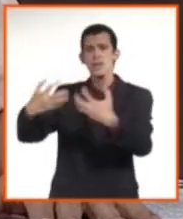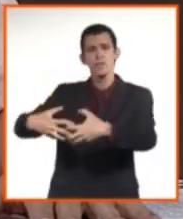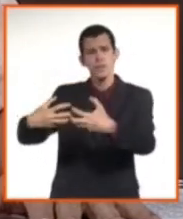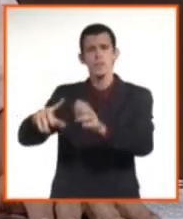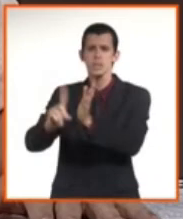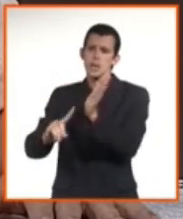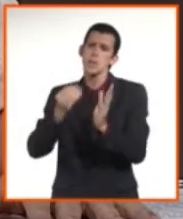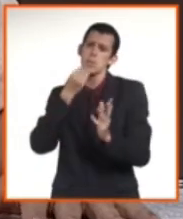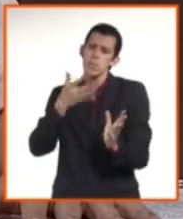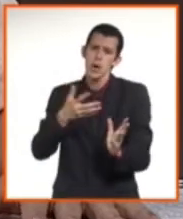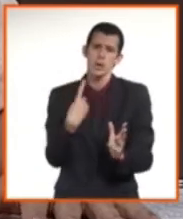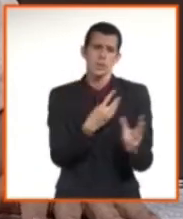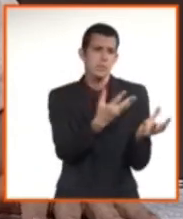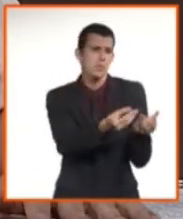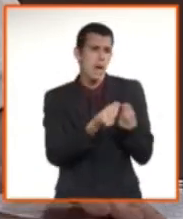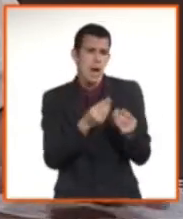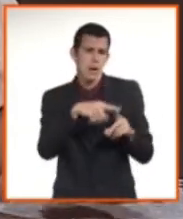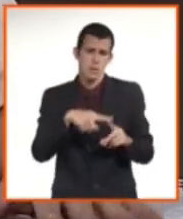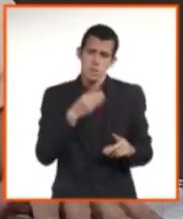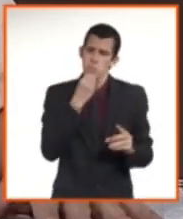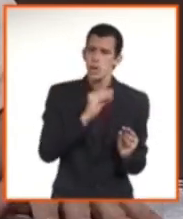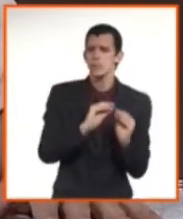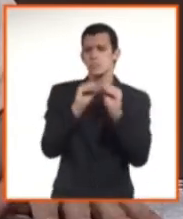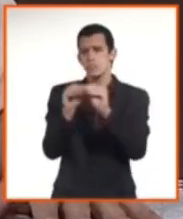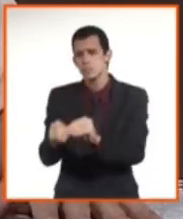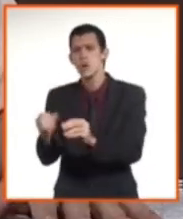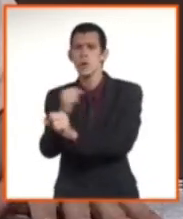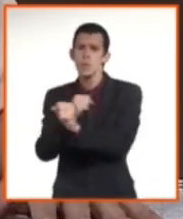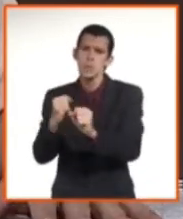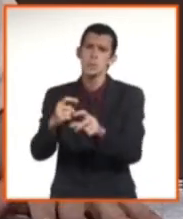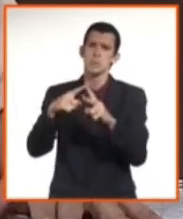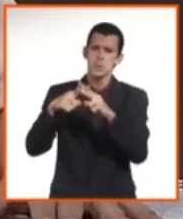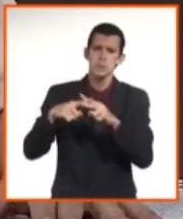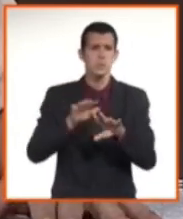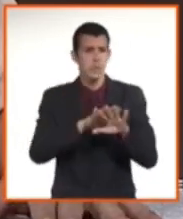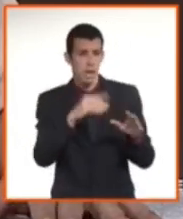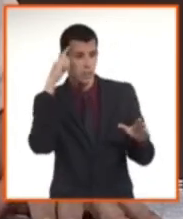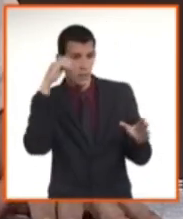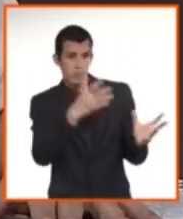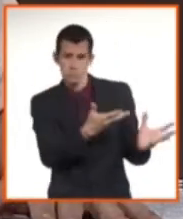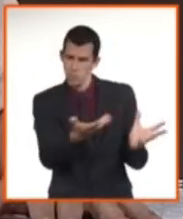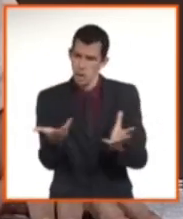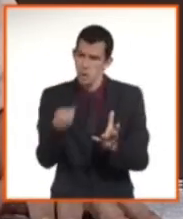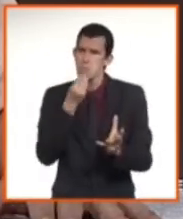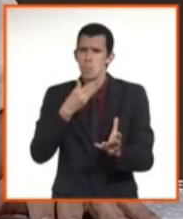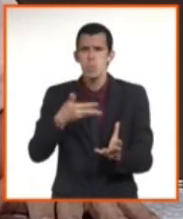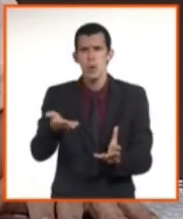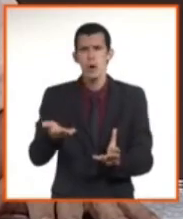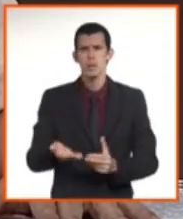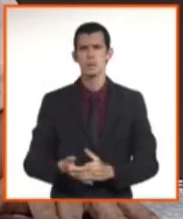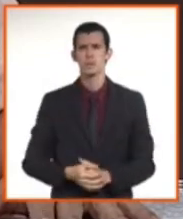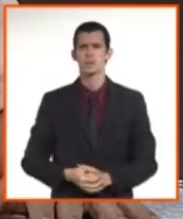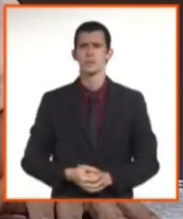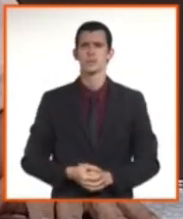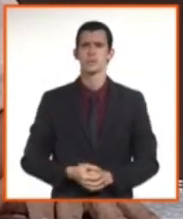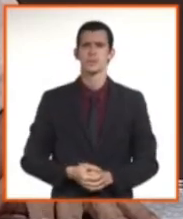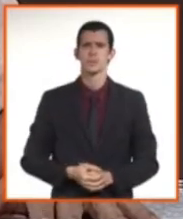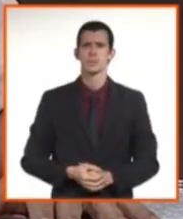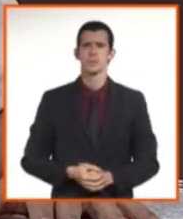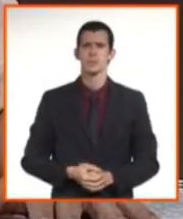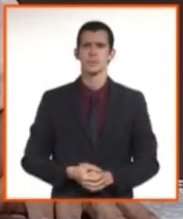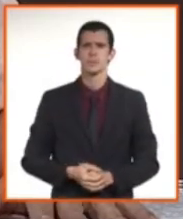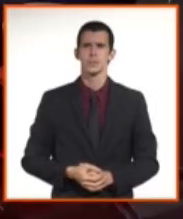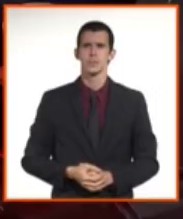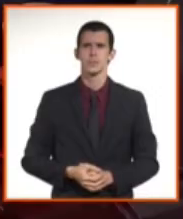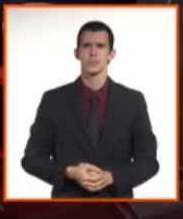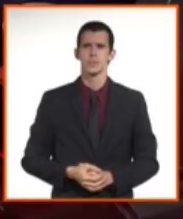fuerza especializada de las empresas de mantenimiento y operación que tenemos lo pueden ejecutar teniendo los recursos en el país. ¿Algún trabajo o